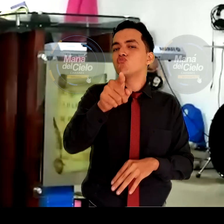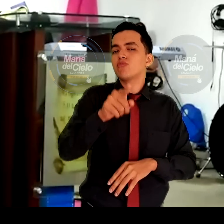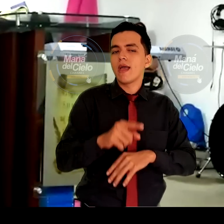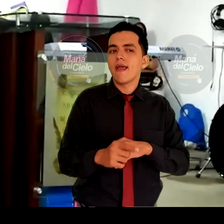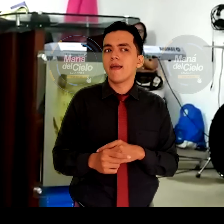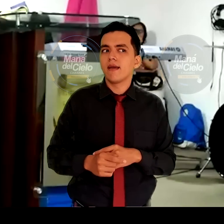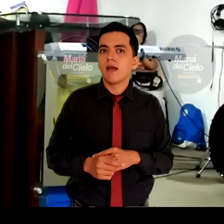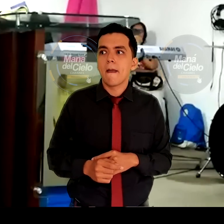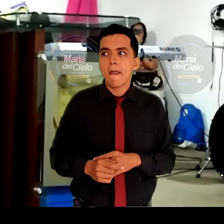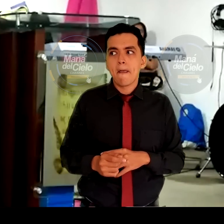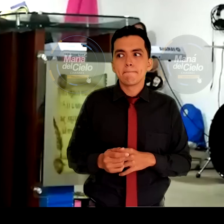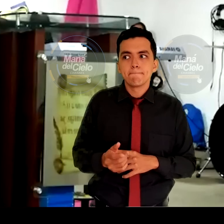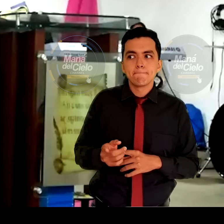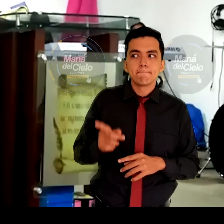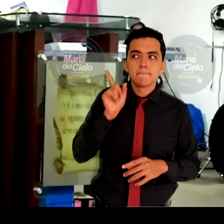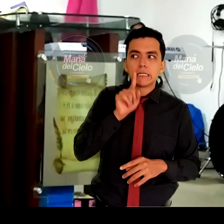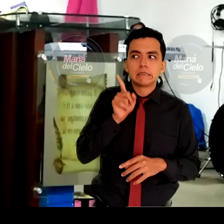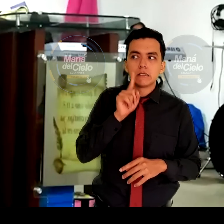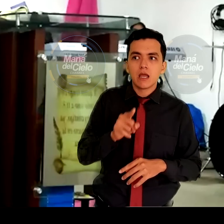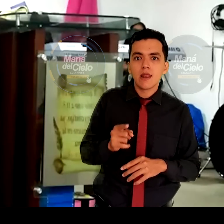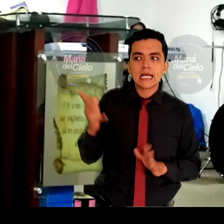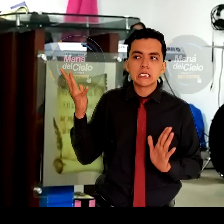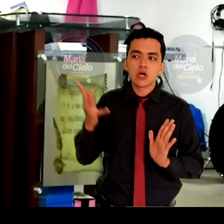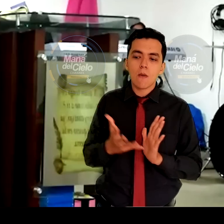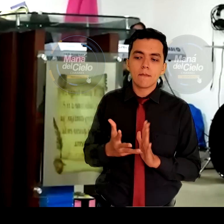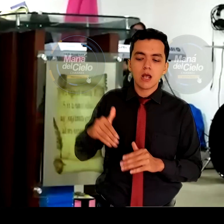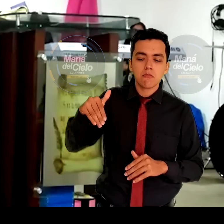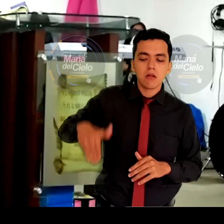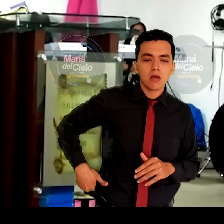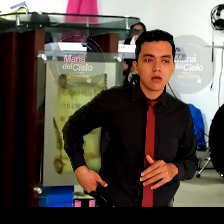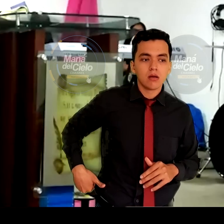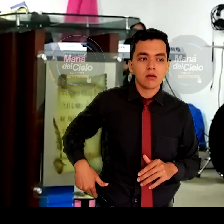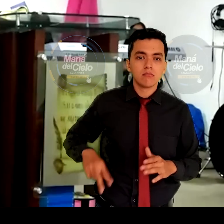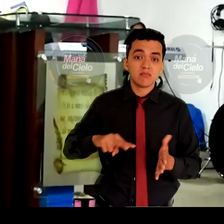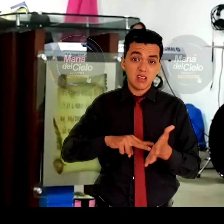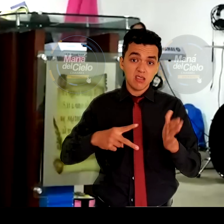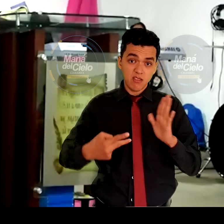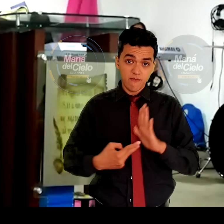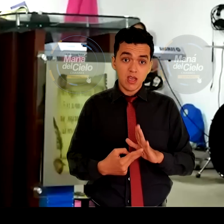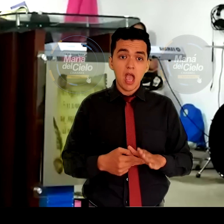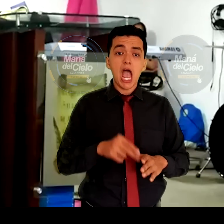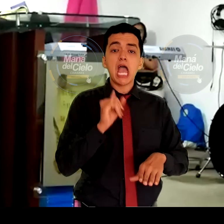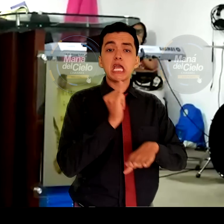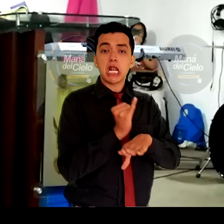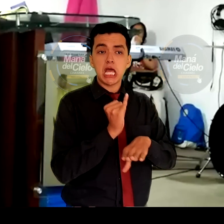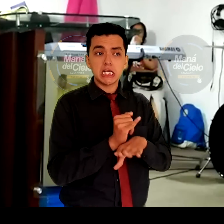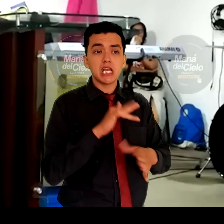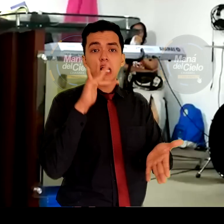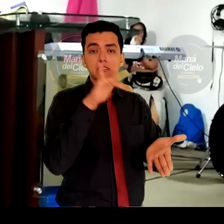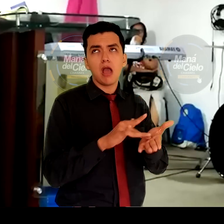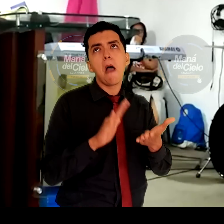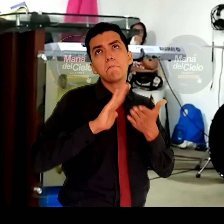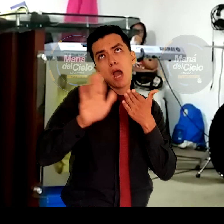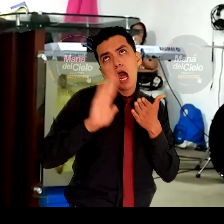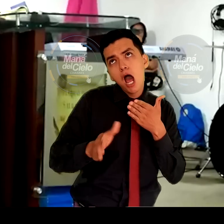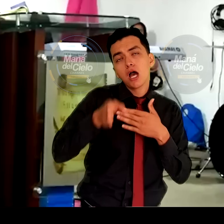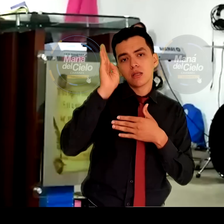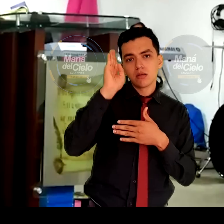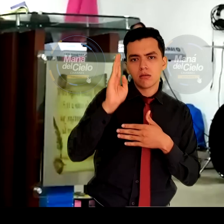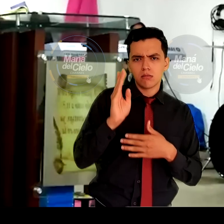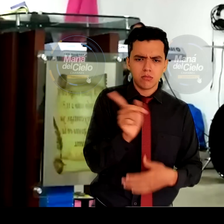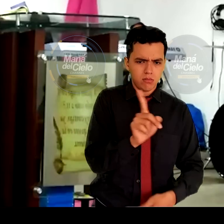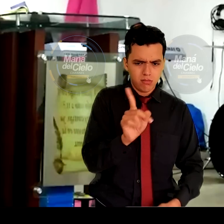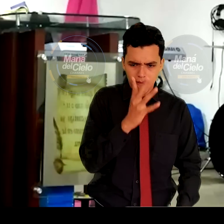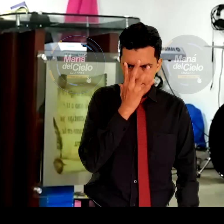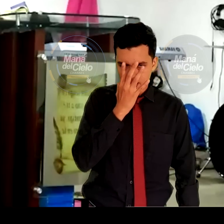llega, Señor, perdóname porque me le quedé con los 5,000 pesos ahora? Usted no lo va a hacer, porque da